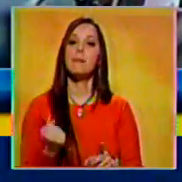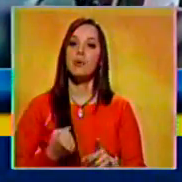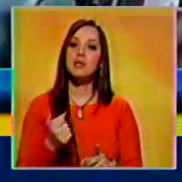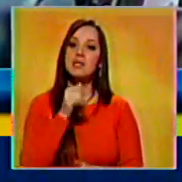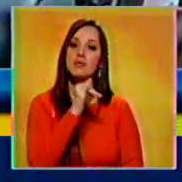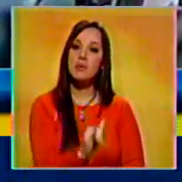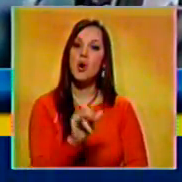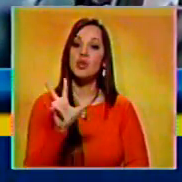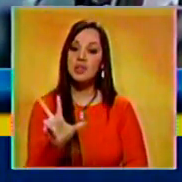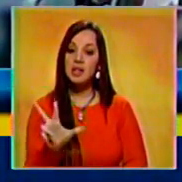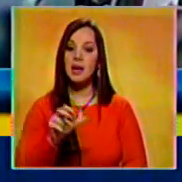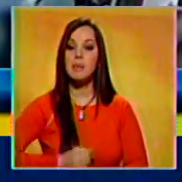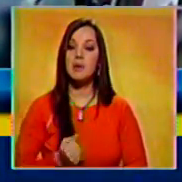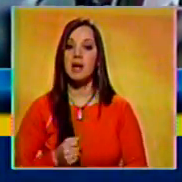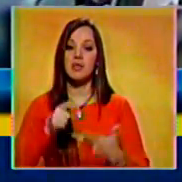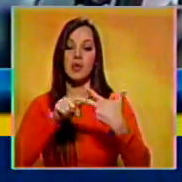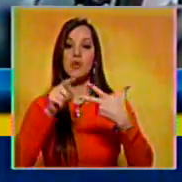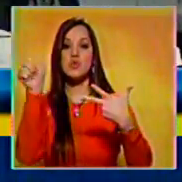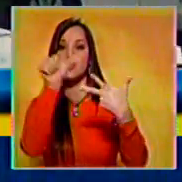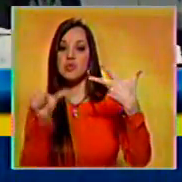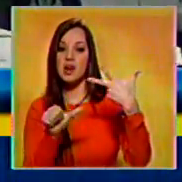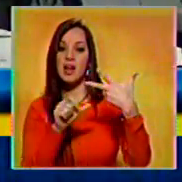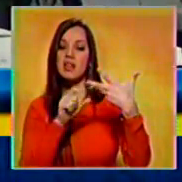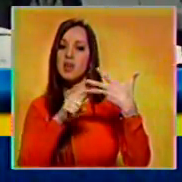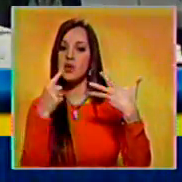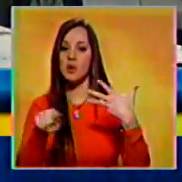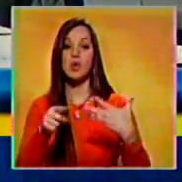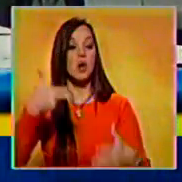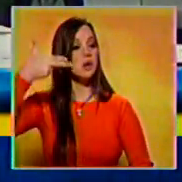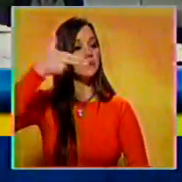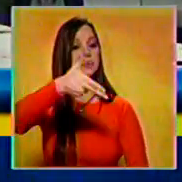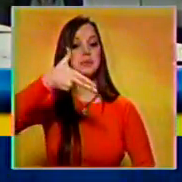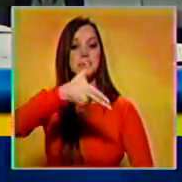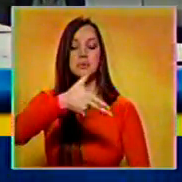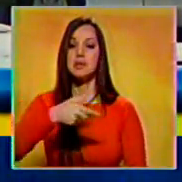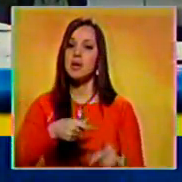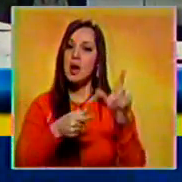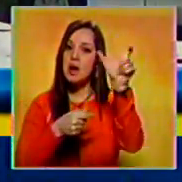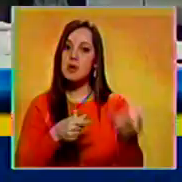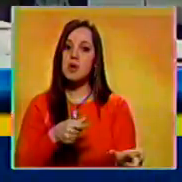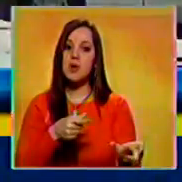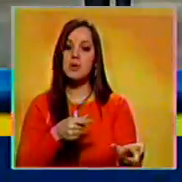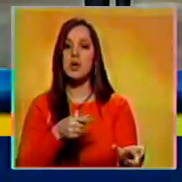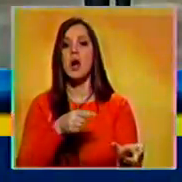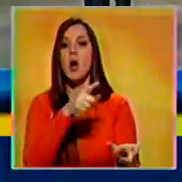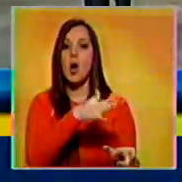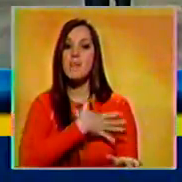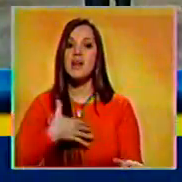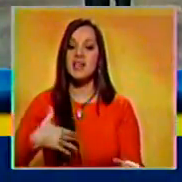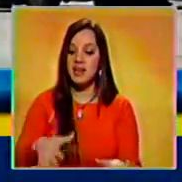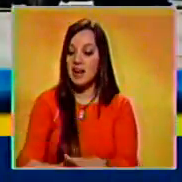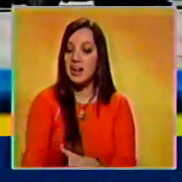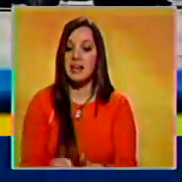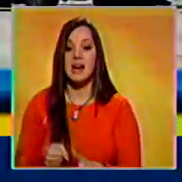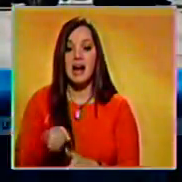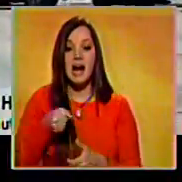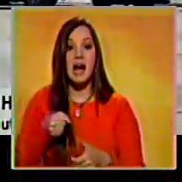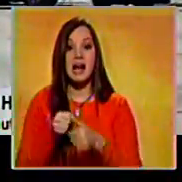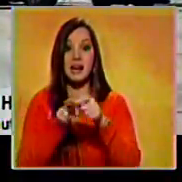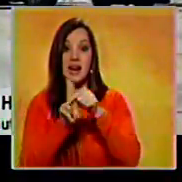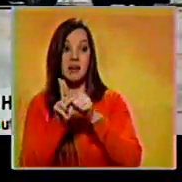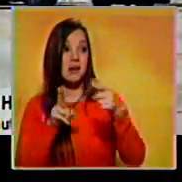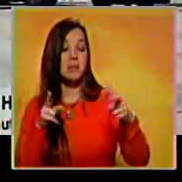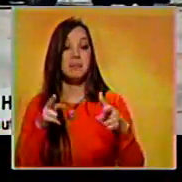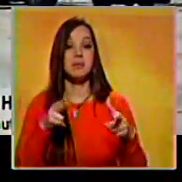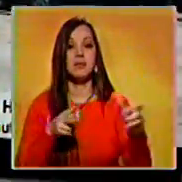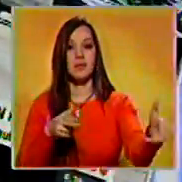que 3 uniformados, un sargento y 2 oficiales, dispararon contra el individuo cuando éste intentó tomar el arma de uno de ellos durante el